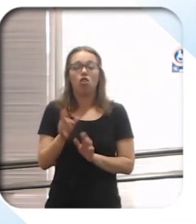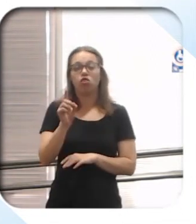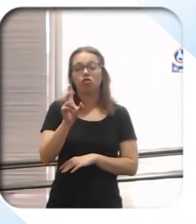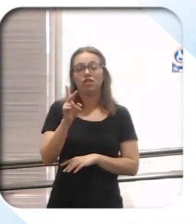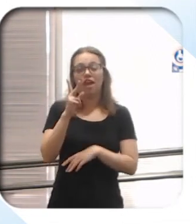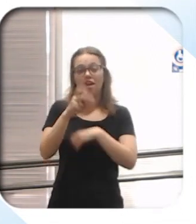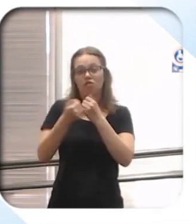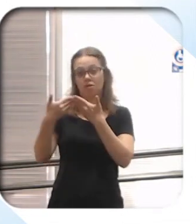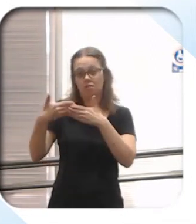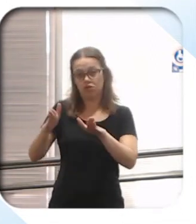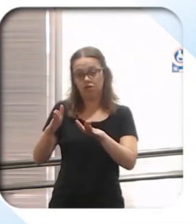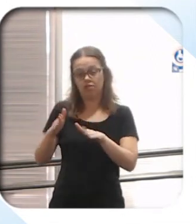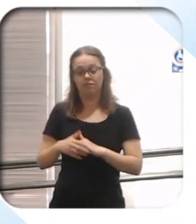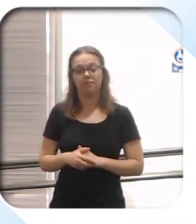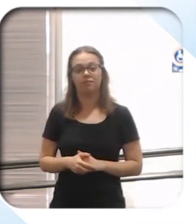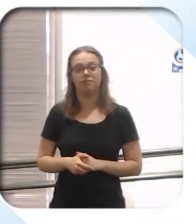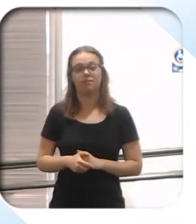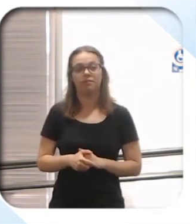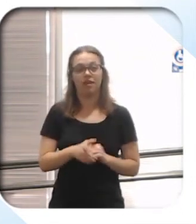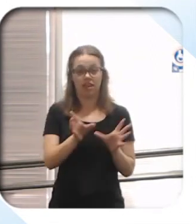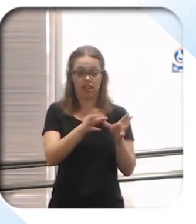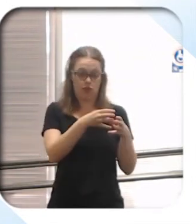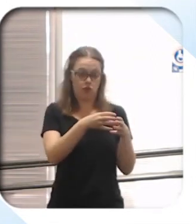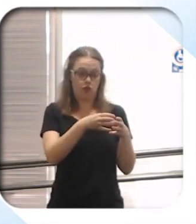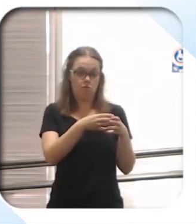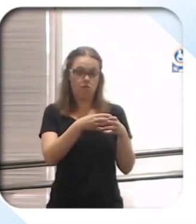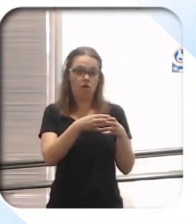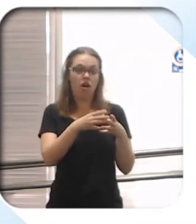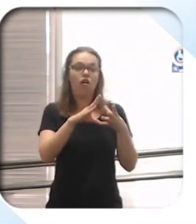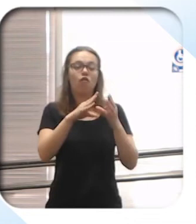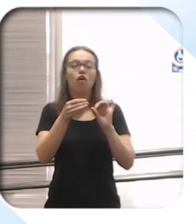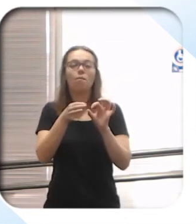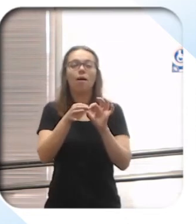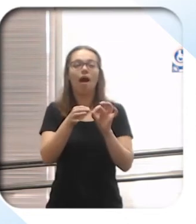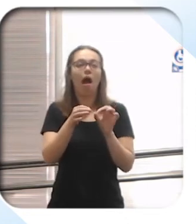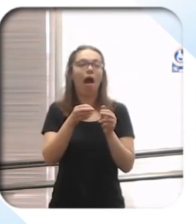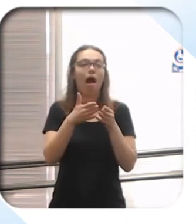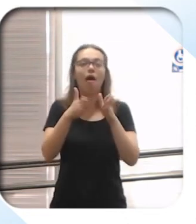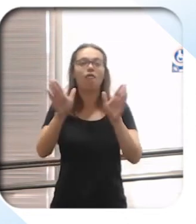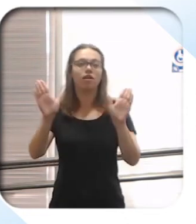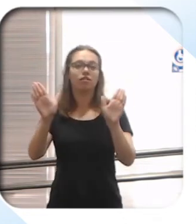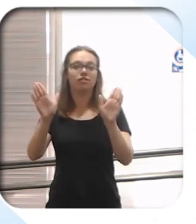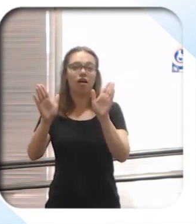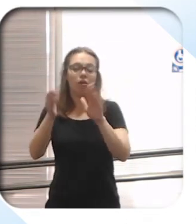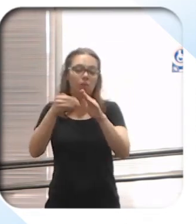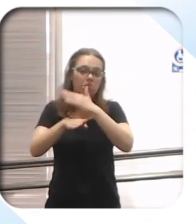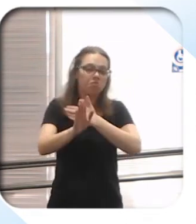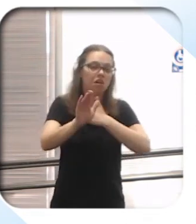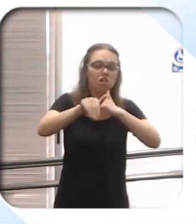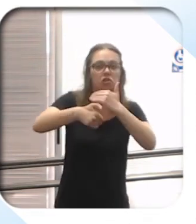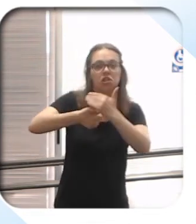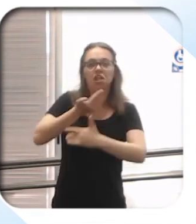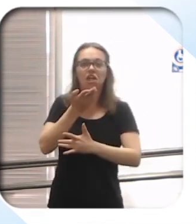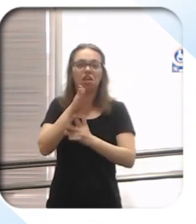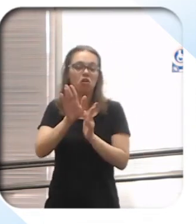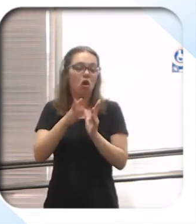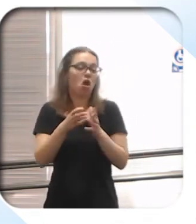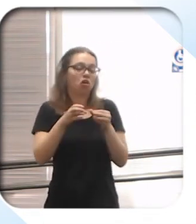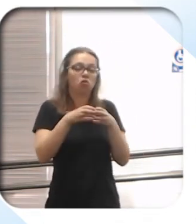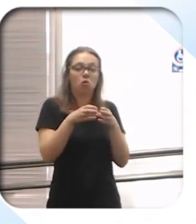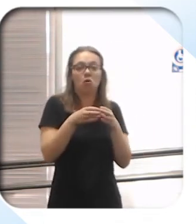años, en modalidad abierta, que significa que, bueno, van entrando, van saliendo, es un grupo